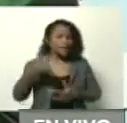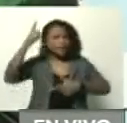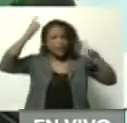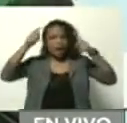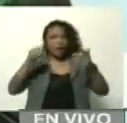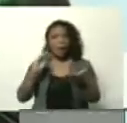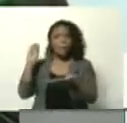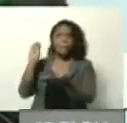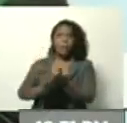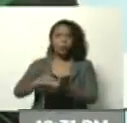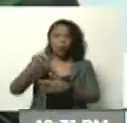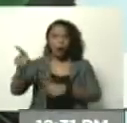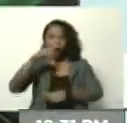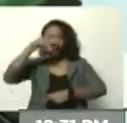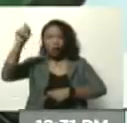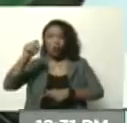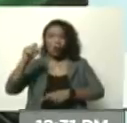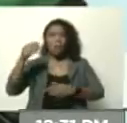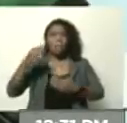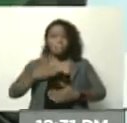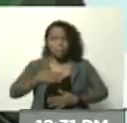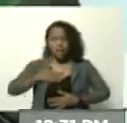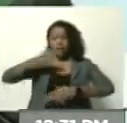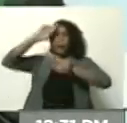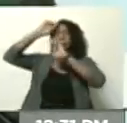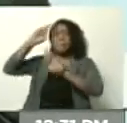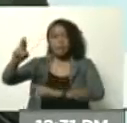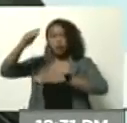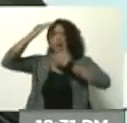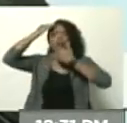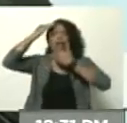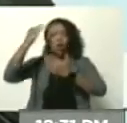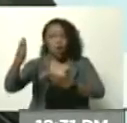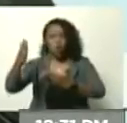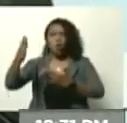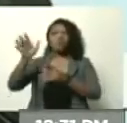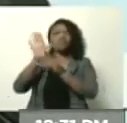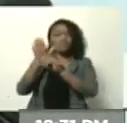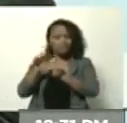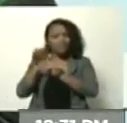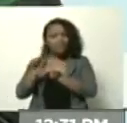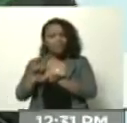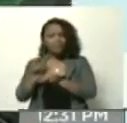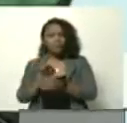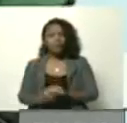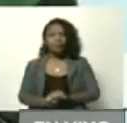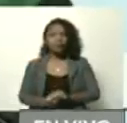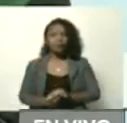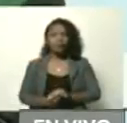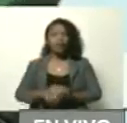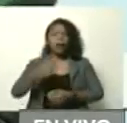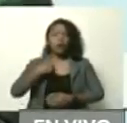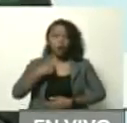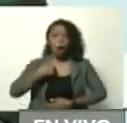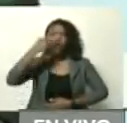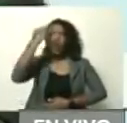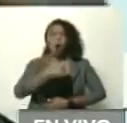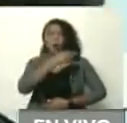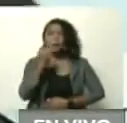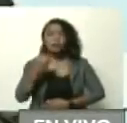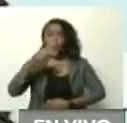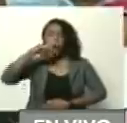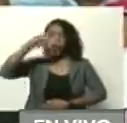guay y así que es mi respeto me saludó mi consideración y mis compromisos con